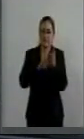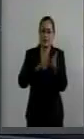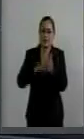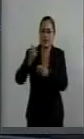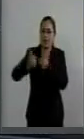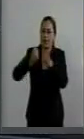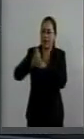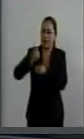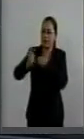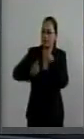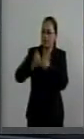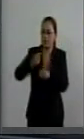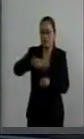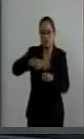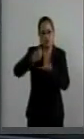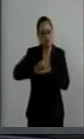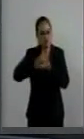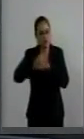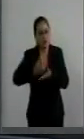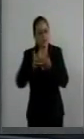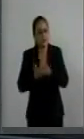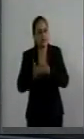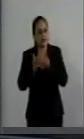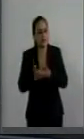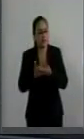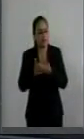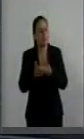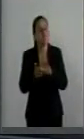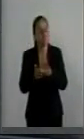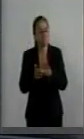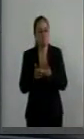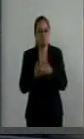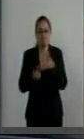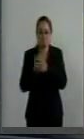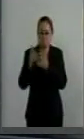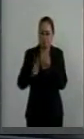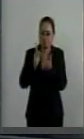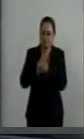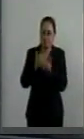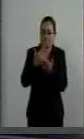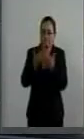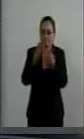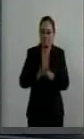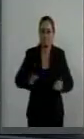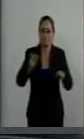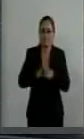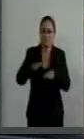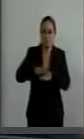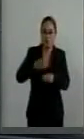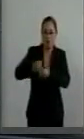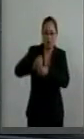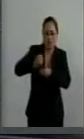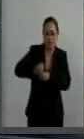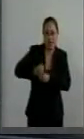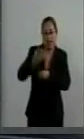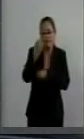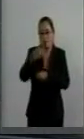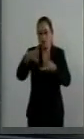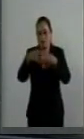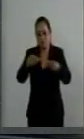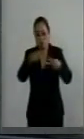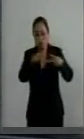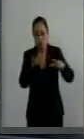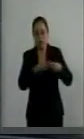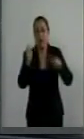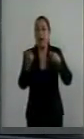o décadas se habían estado esperando, esta ley de tortura y la ley de desaparición forzada, sólo